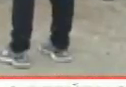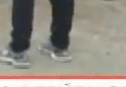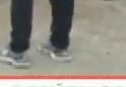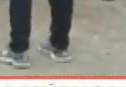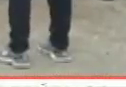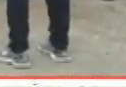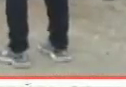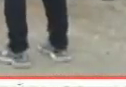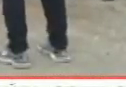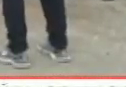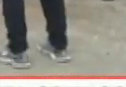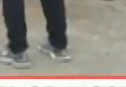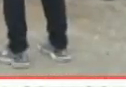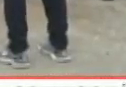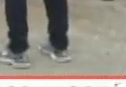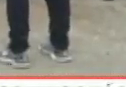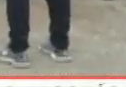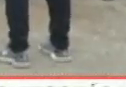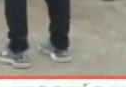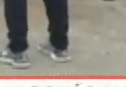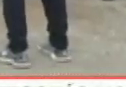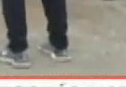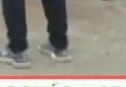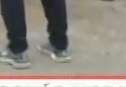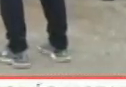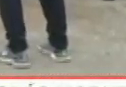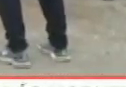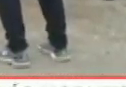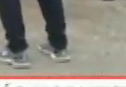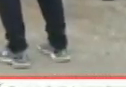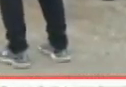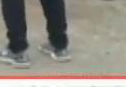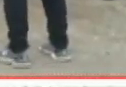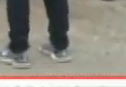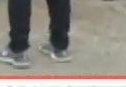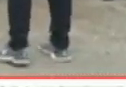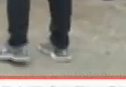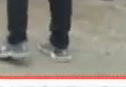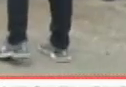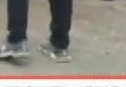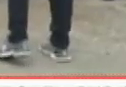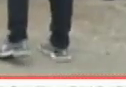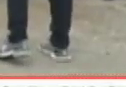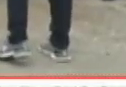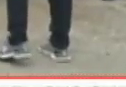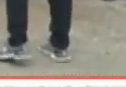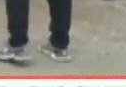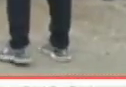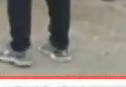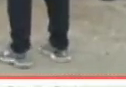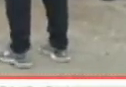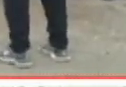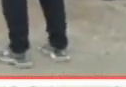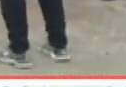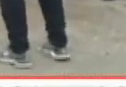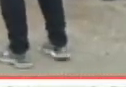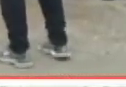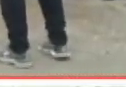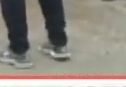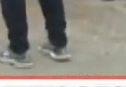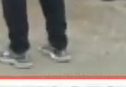periodo escolar que inicia a mediados del mes de septiembre un despliegue para todos los estados del país